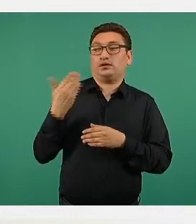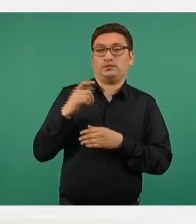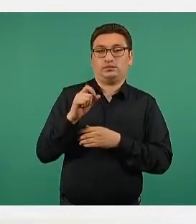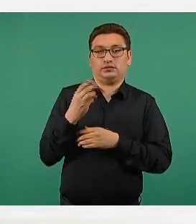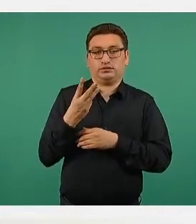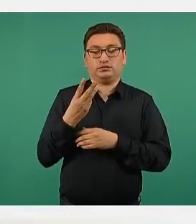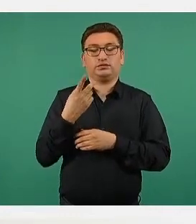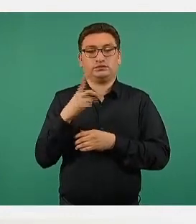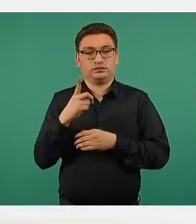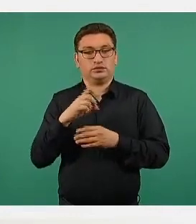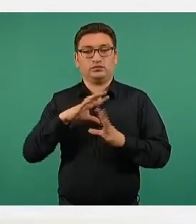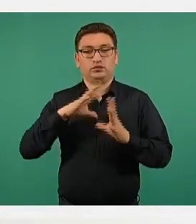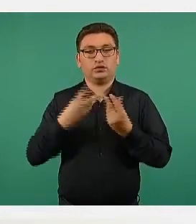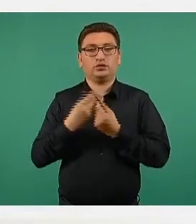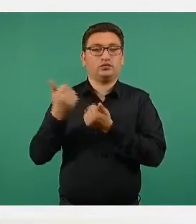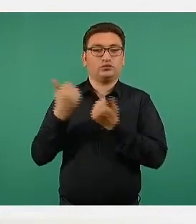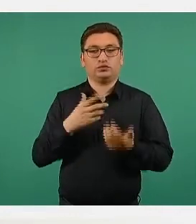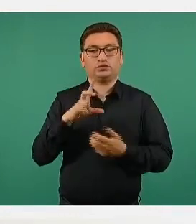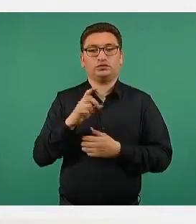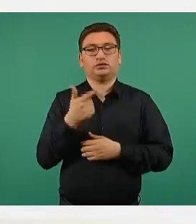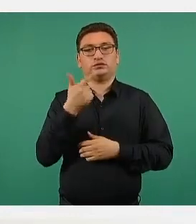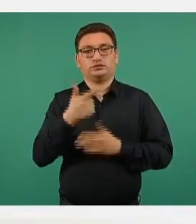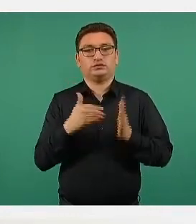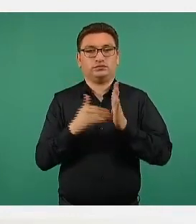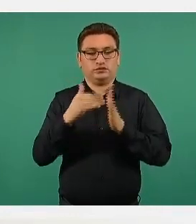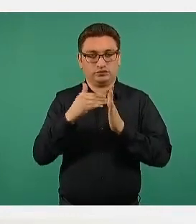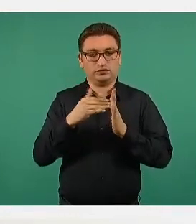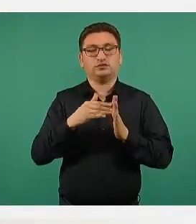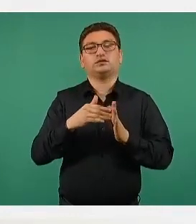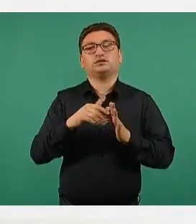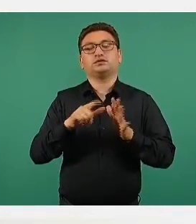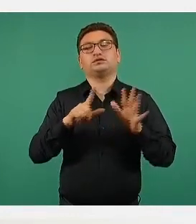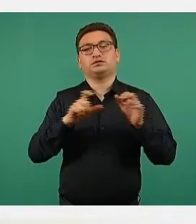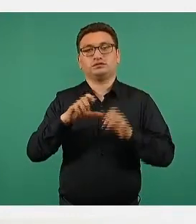hemos recibido en el país